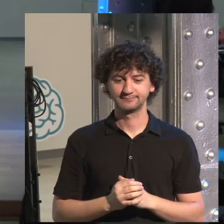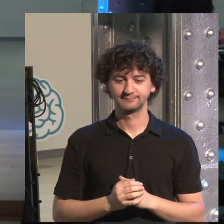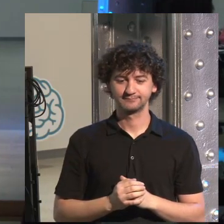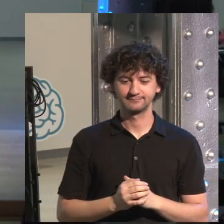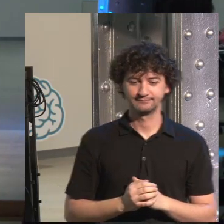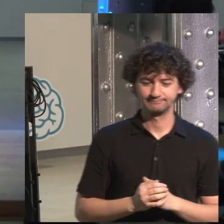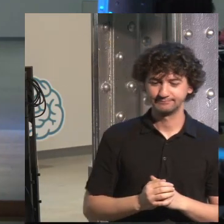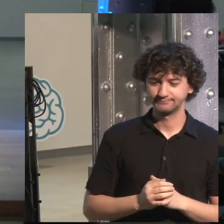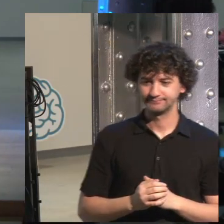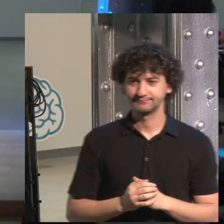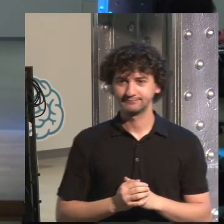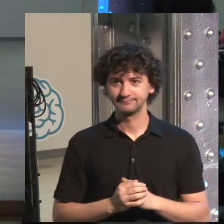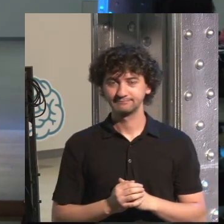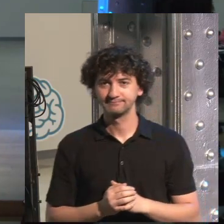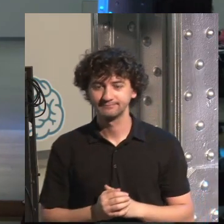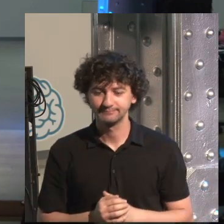Gracias.